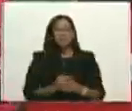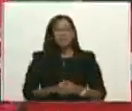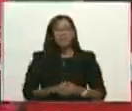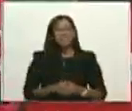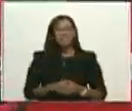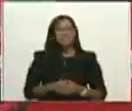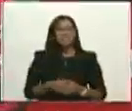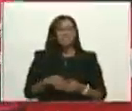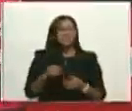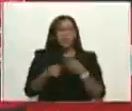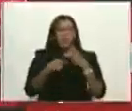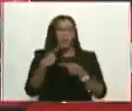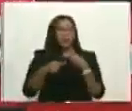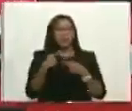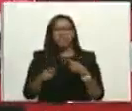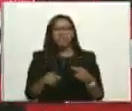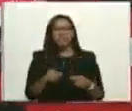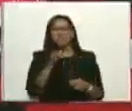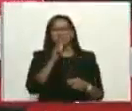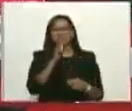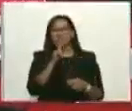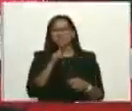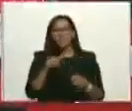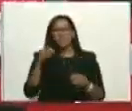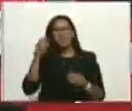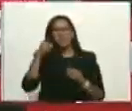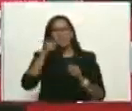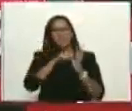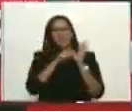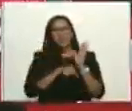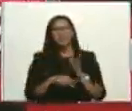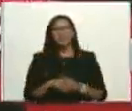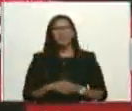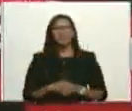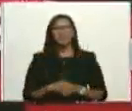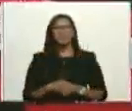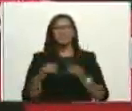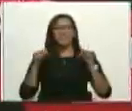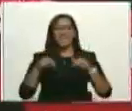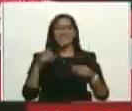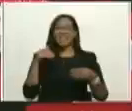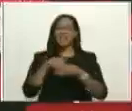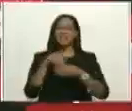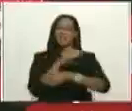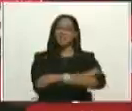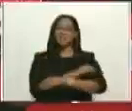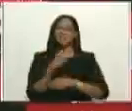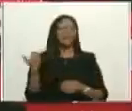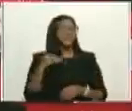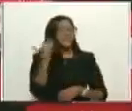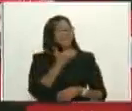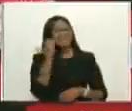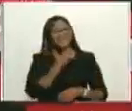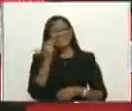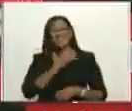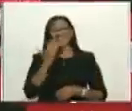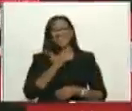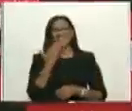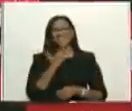Todos los días me dan insumos para el programa. Va a haber bastante insumo ahora de aquí a la primaria. ¿Ah? Sí, cómo no.